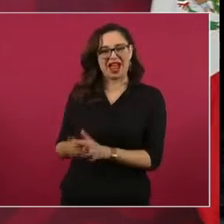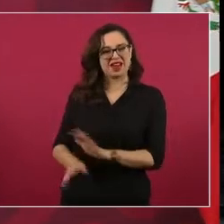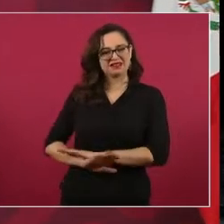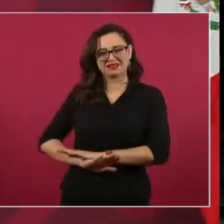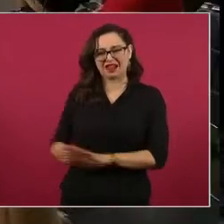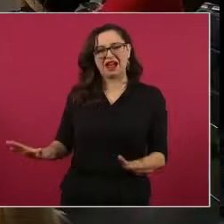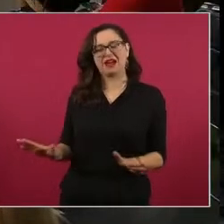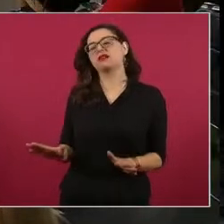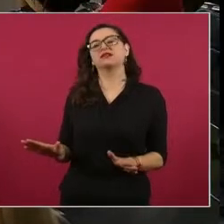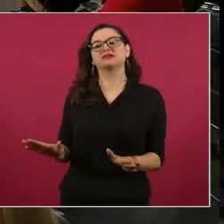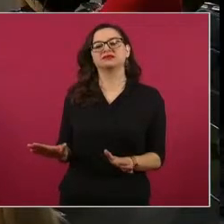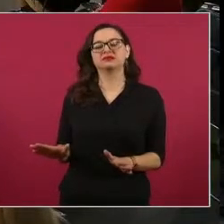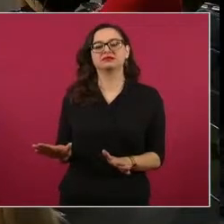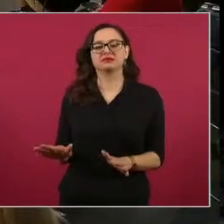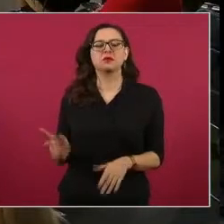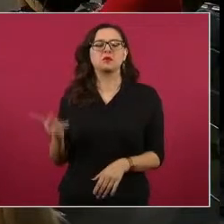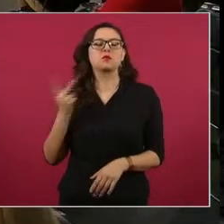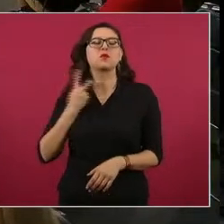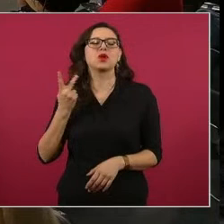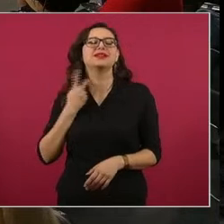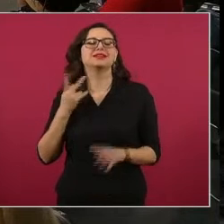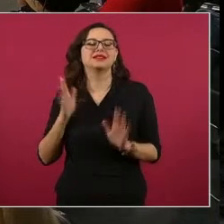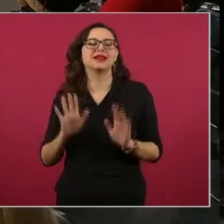porque sí no